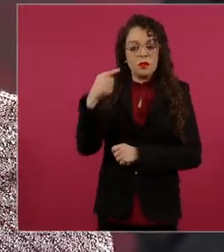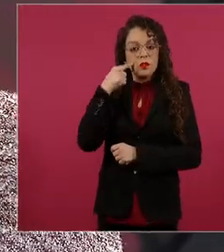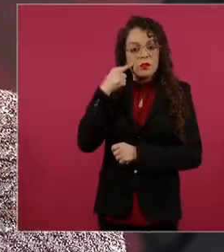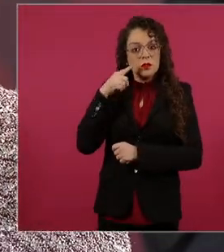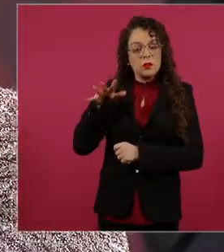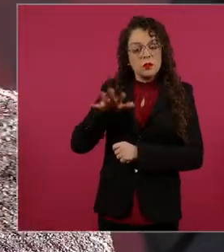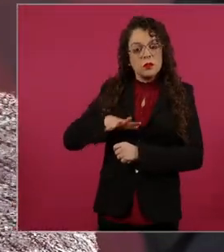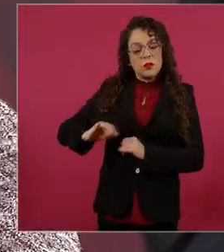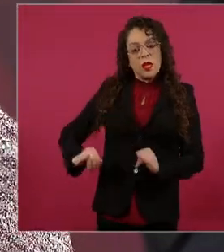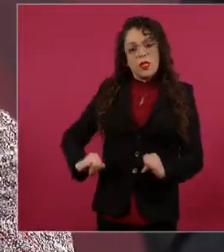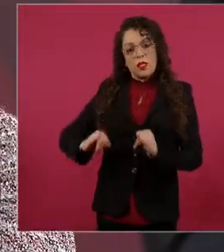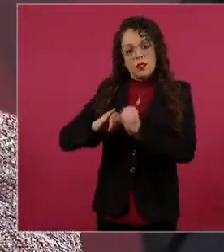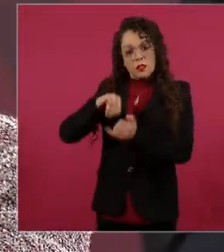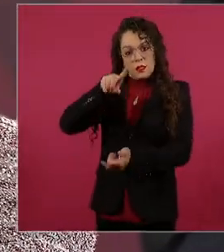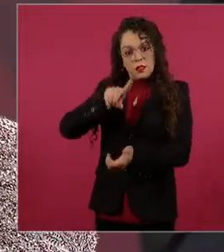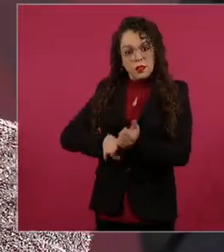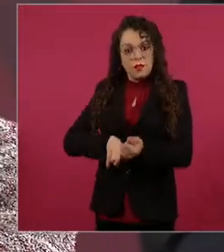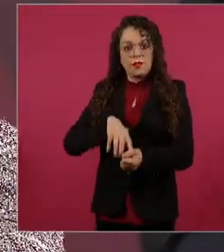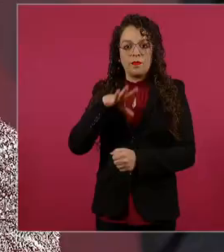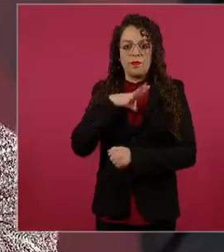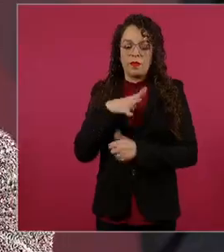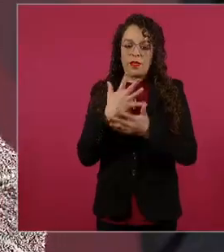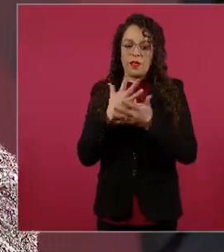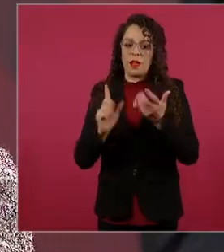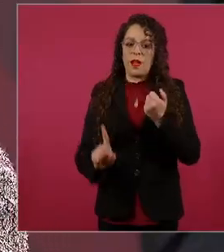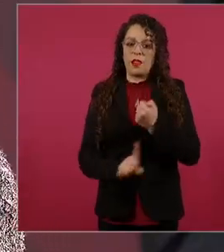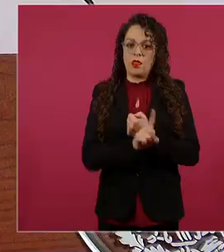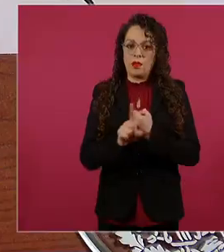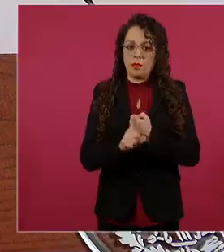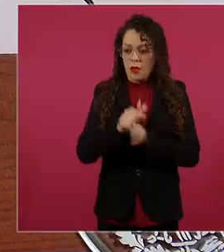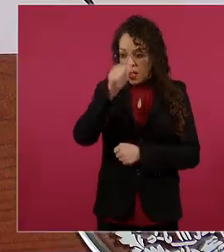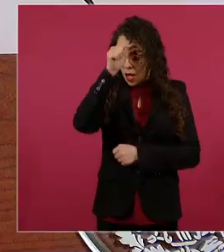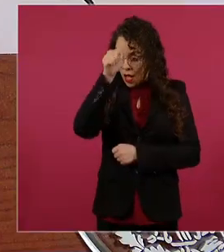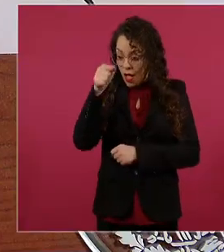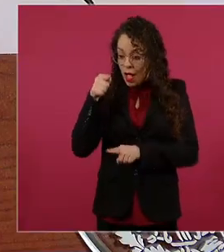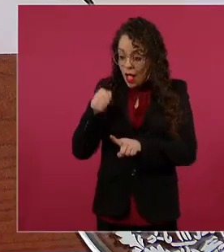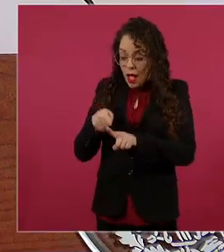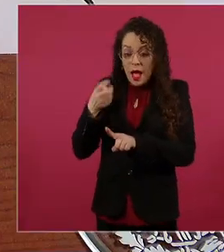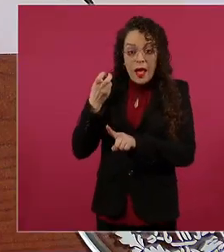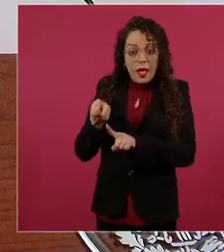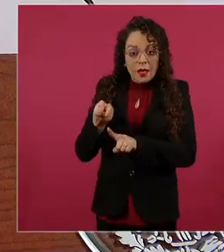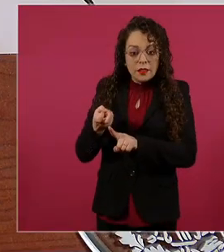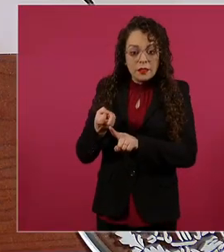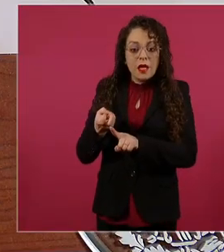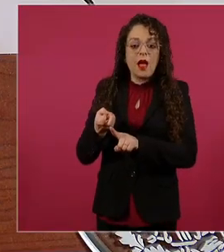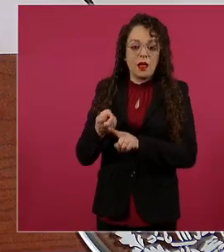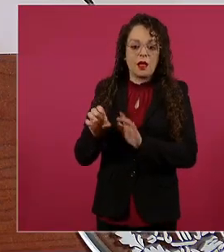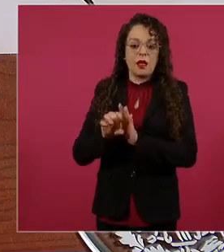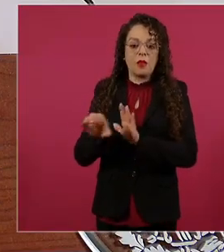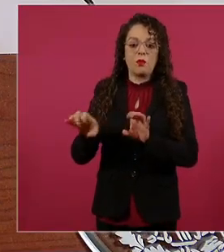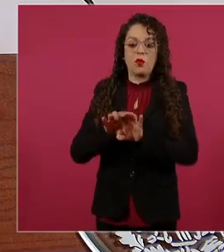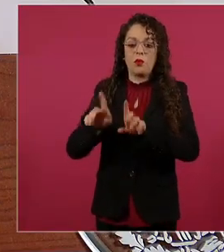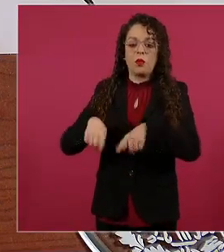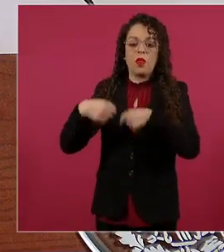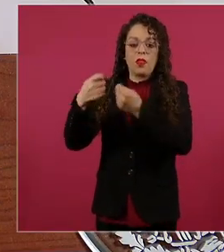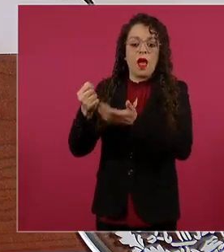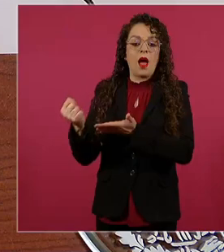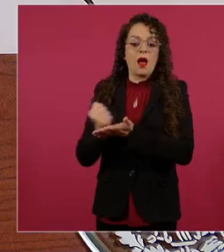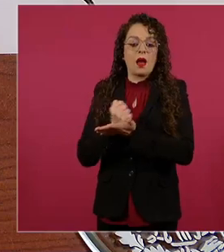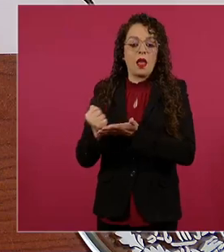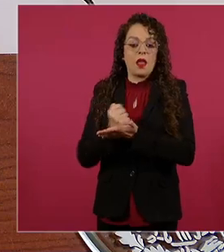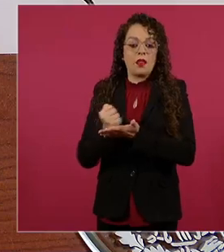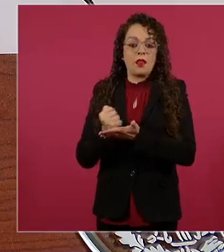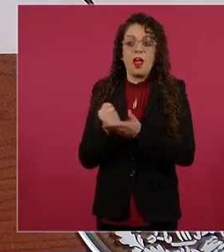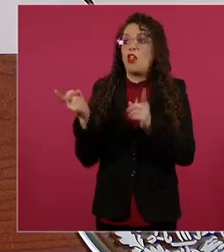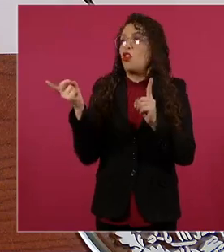las instituciones, donde efectivamente el objetivo era otorgar créditos, aunque fuera donde